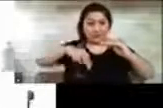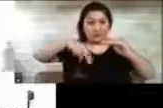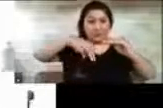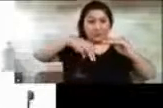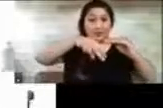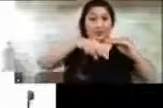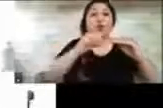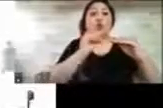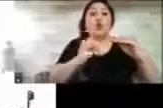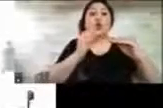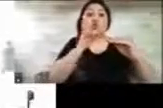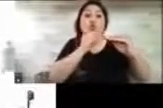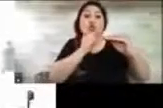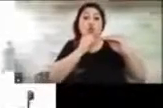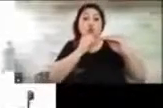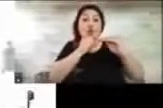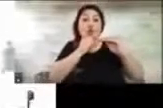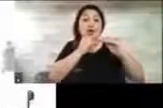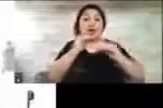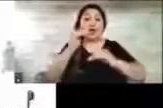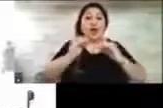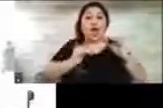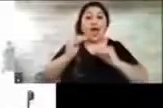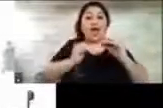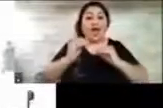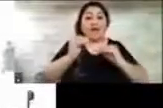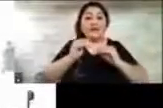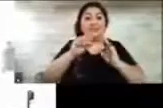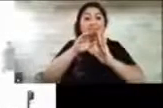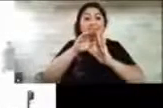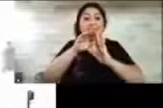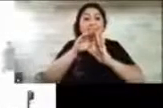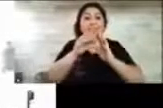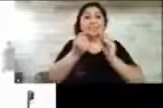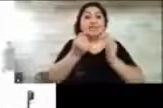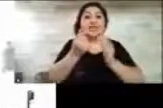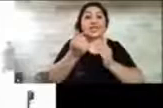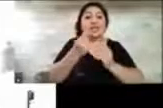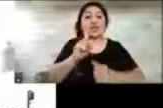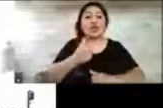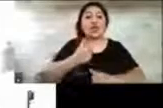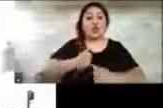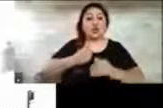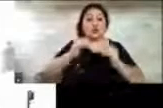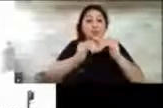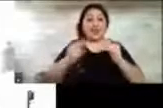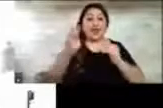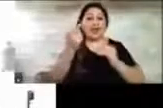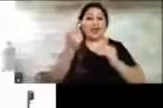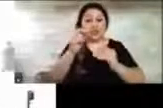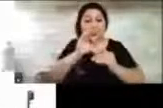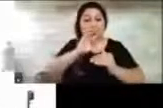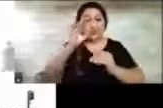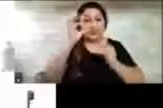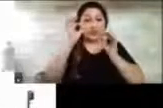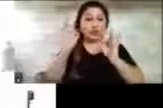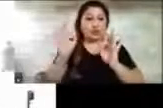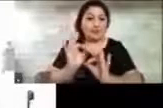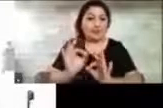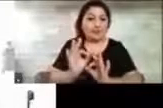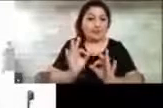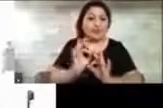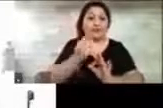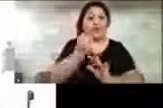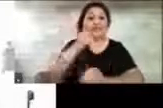el rebaje de la solera con pendiente elevada, mayor al 12% recomendado por las guías y manuales de diseño, semáforos muy cortos y el bandejón central